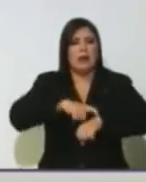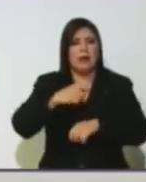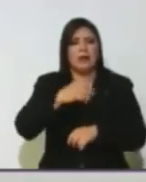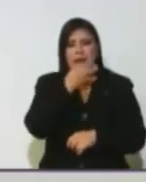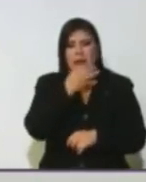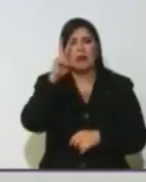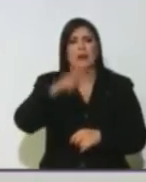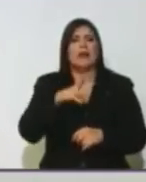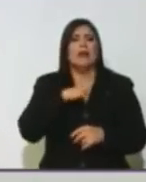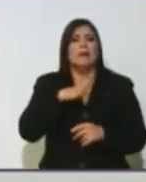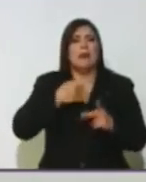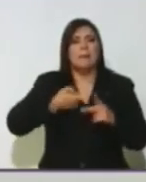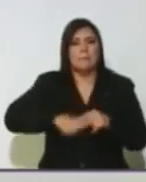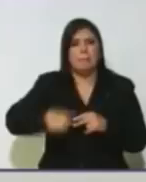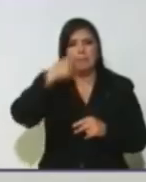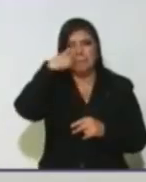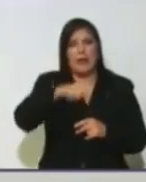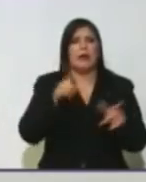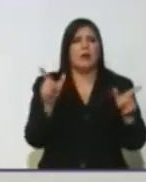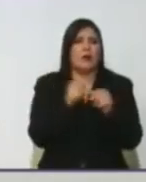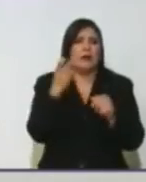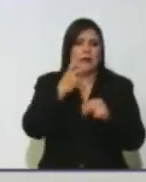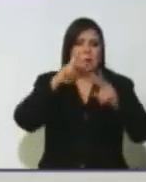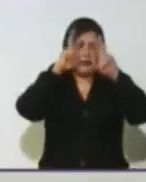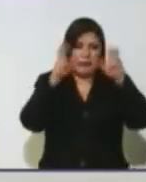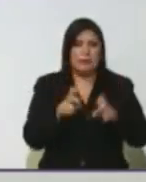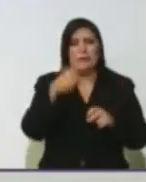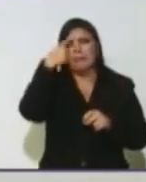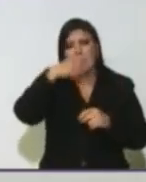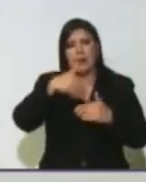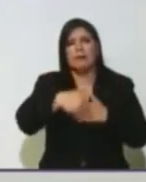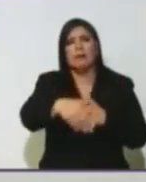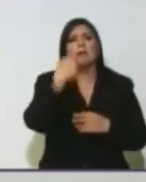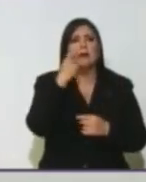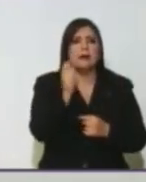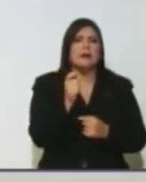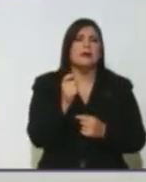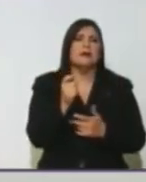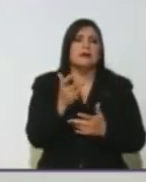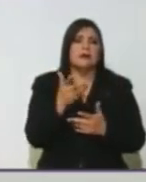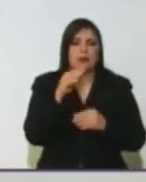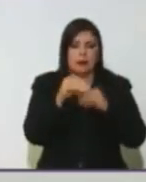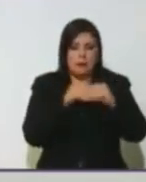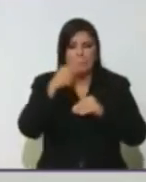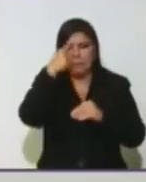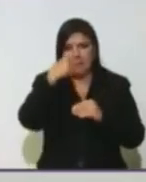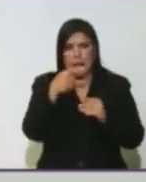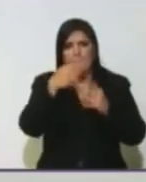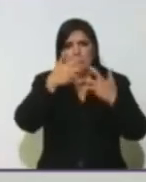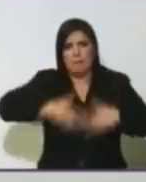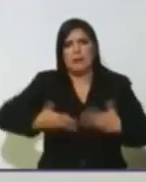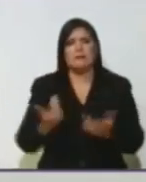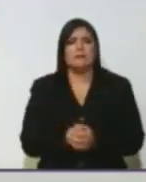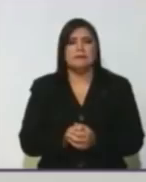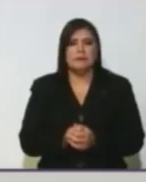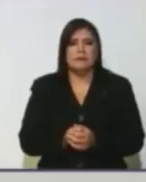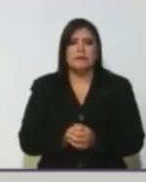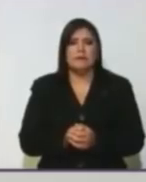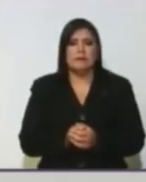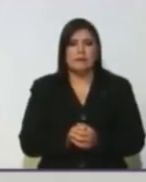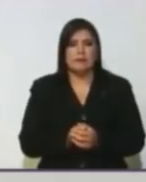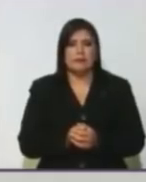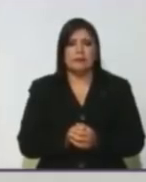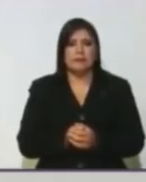a la conclusión de este tema sí para que vayan también armando este su proceso bueno este